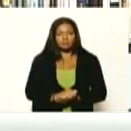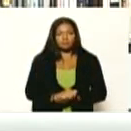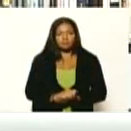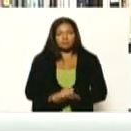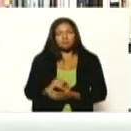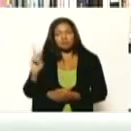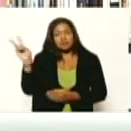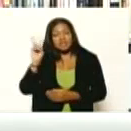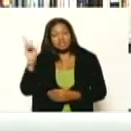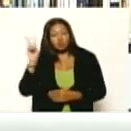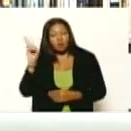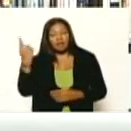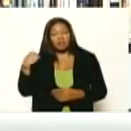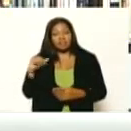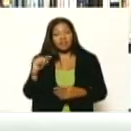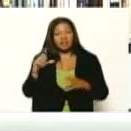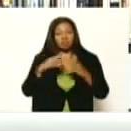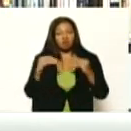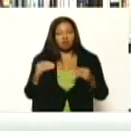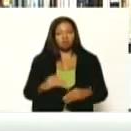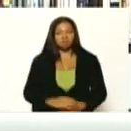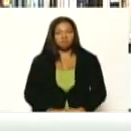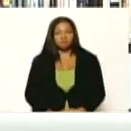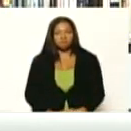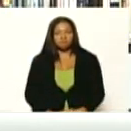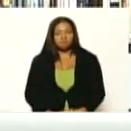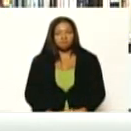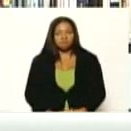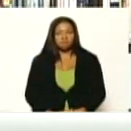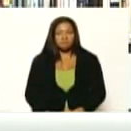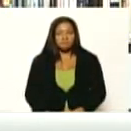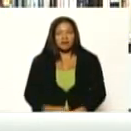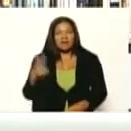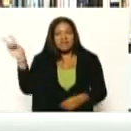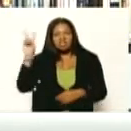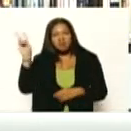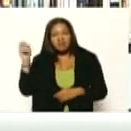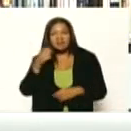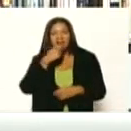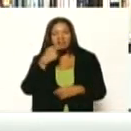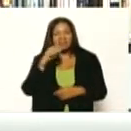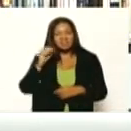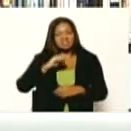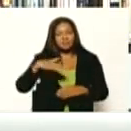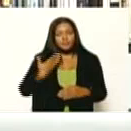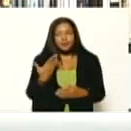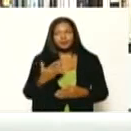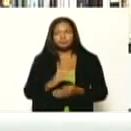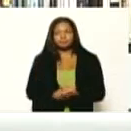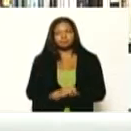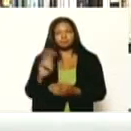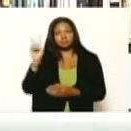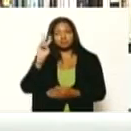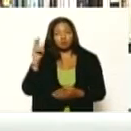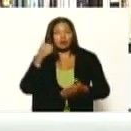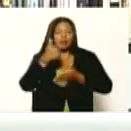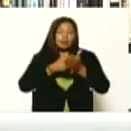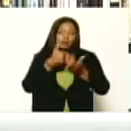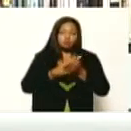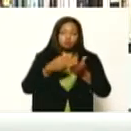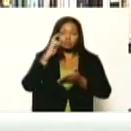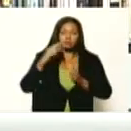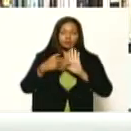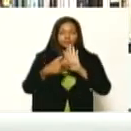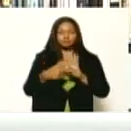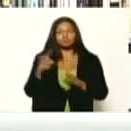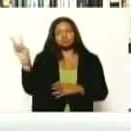Venezuela, Venezuela, Venezuela, Venezuela la bella, Venezuela la que puede, Venezuela la que lucha. Aquí está la Venezuela